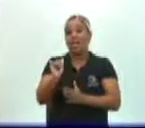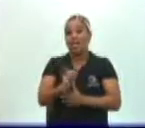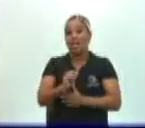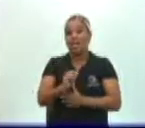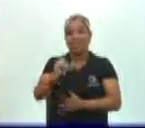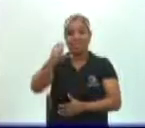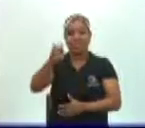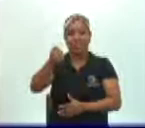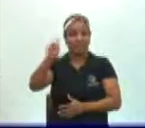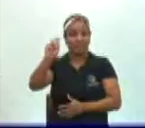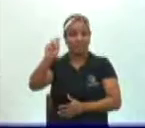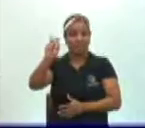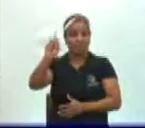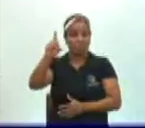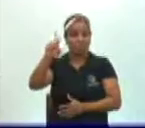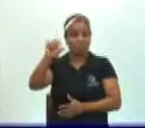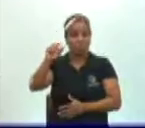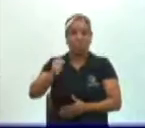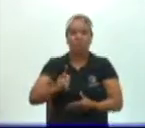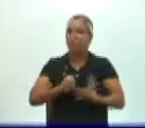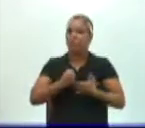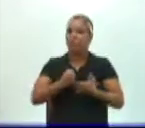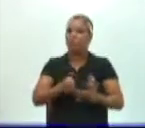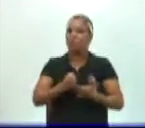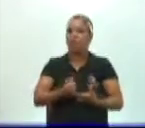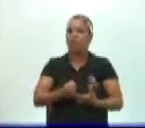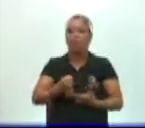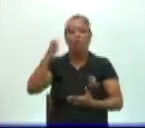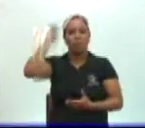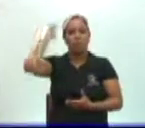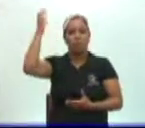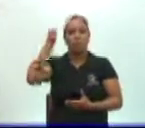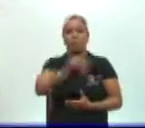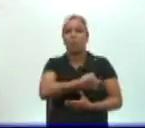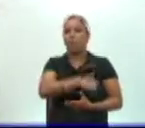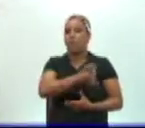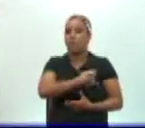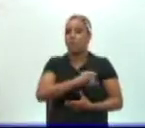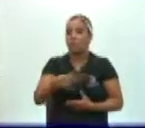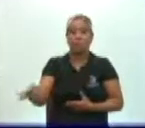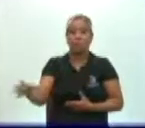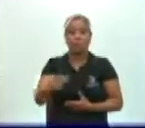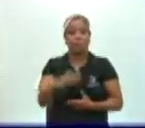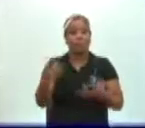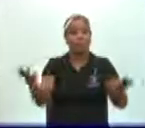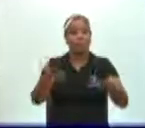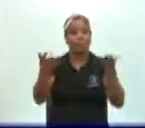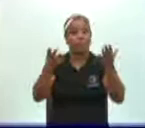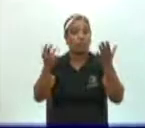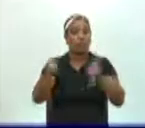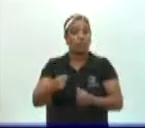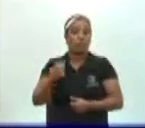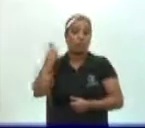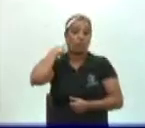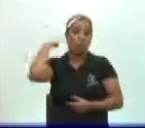apoyaba el poder español, y todo esto se va a ir desarrollando durante los